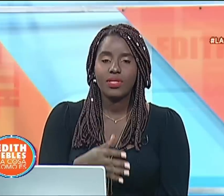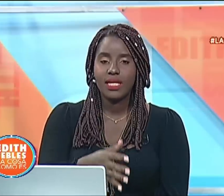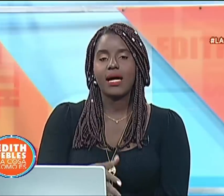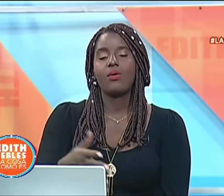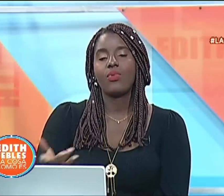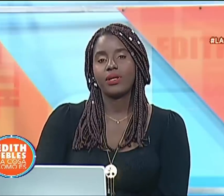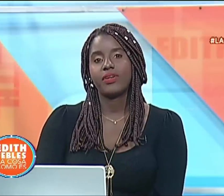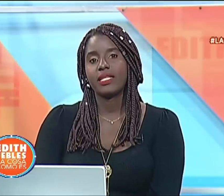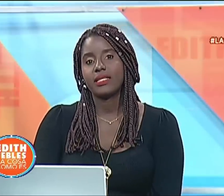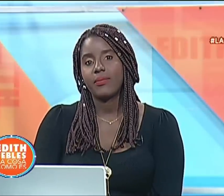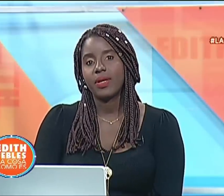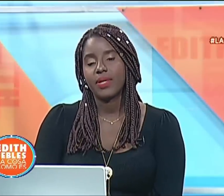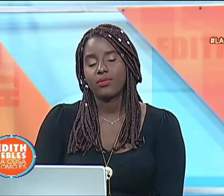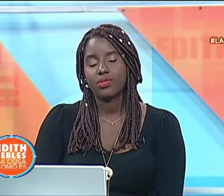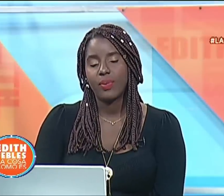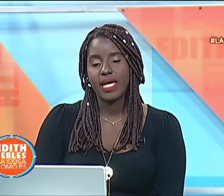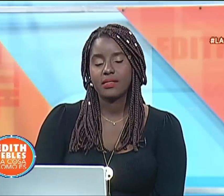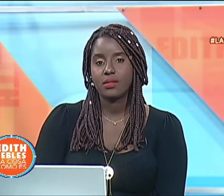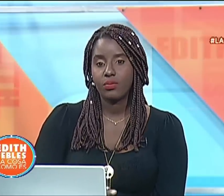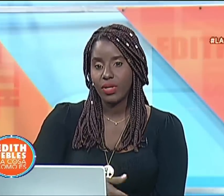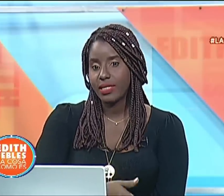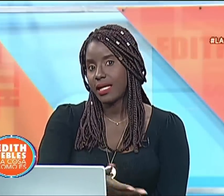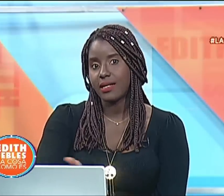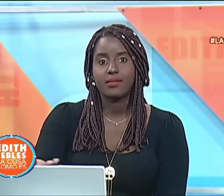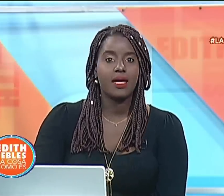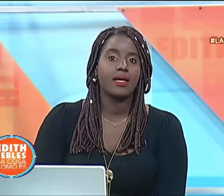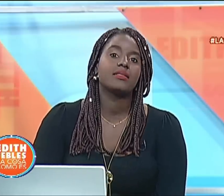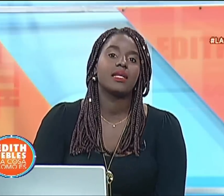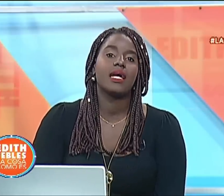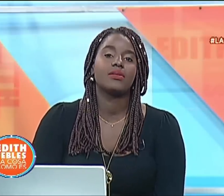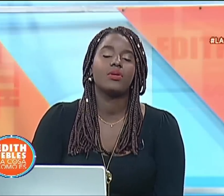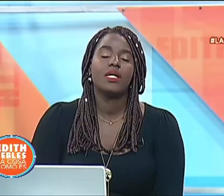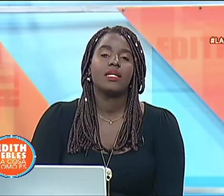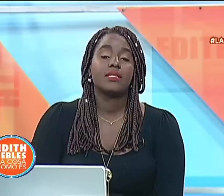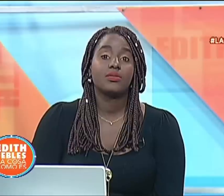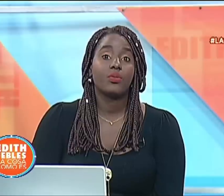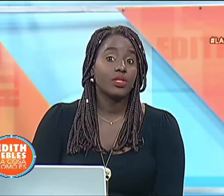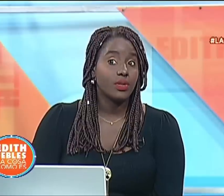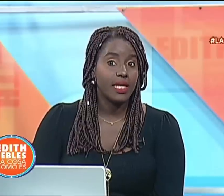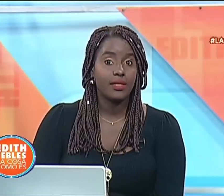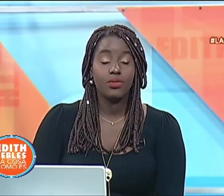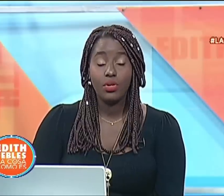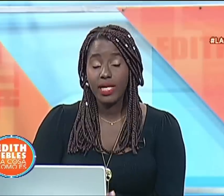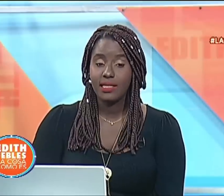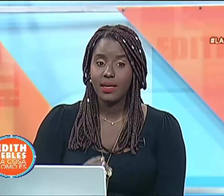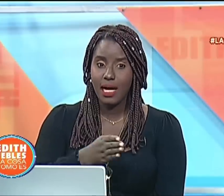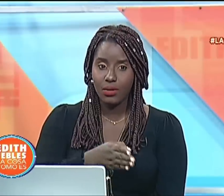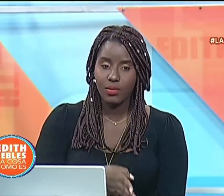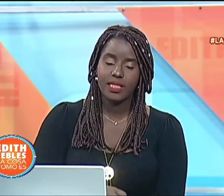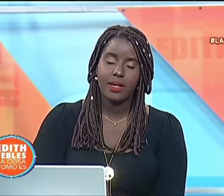pues será un buen referente también para nuestro país, que está recién estrenando este instrumento de ley. No